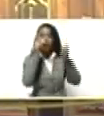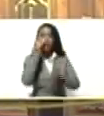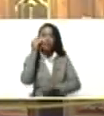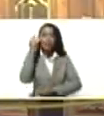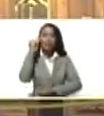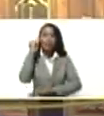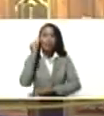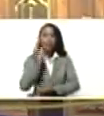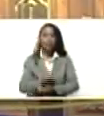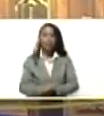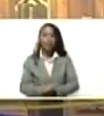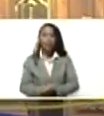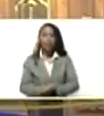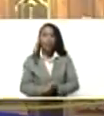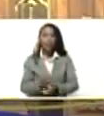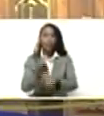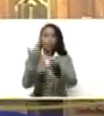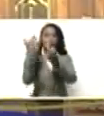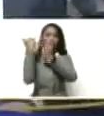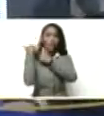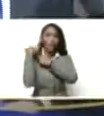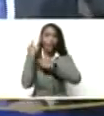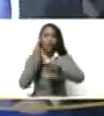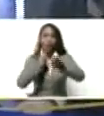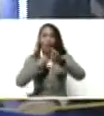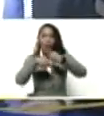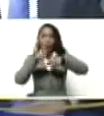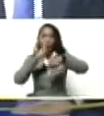presidente del consejo nacional electoral